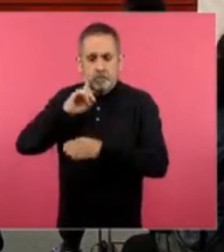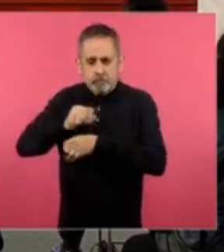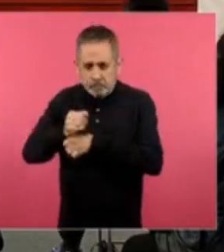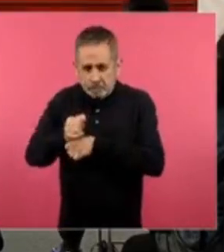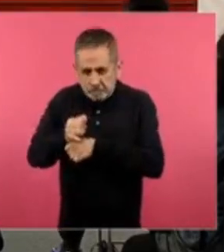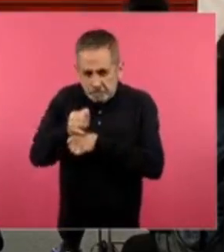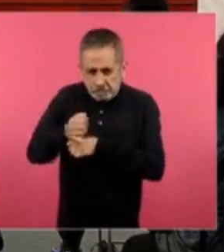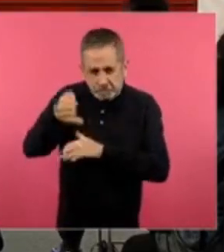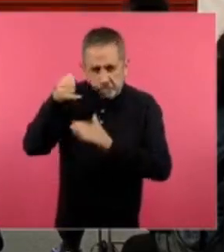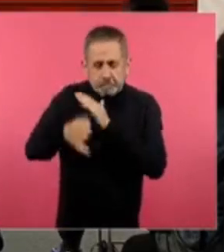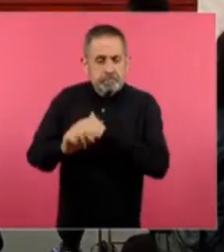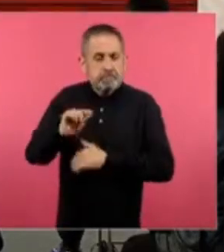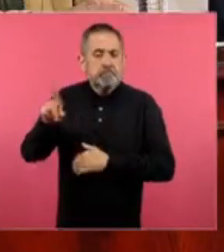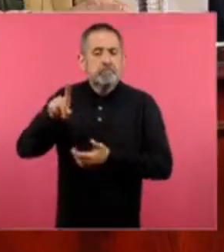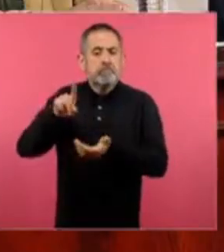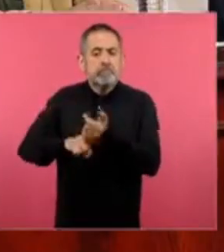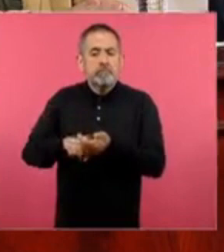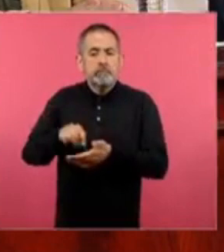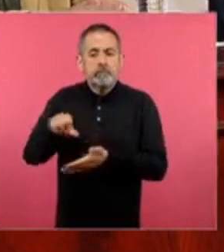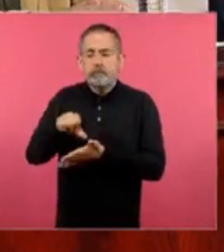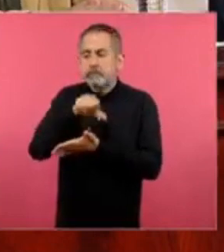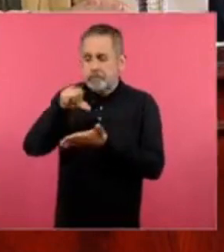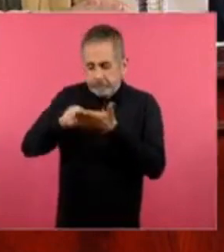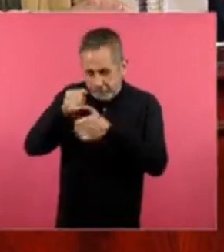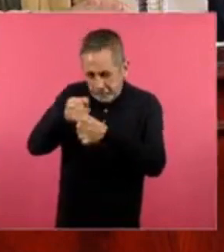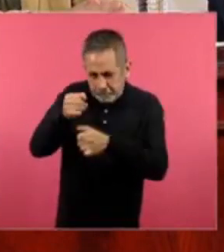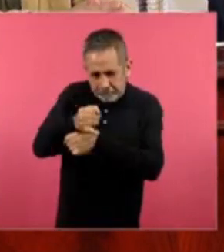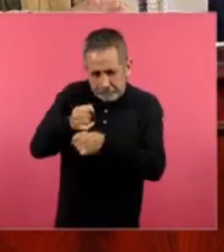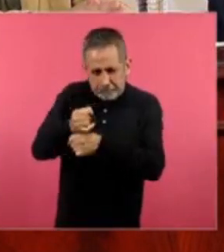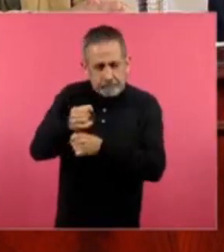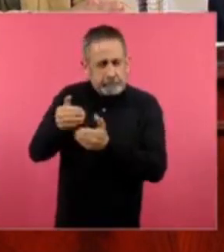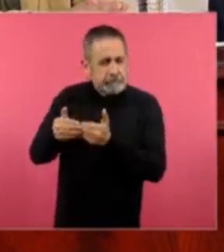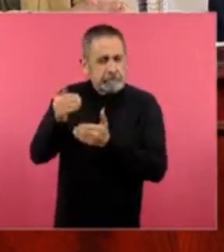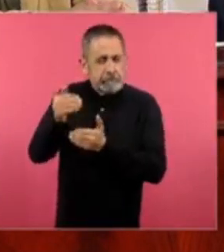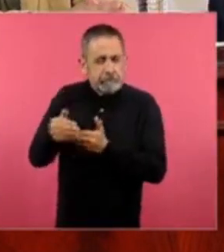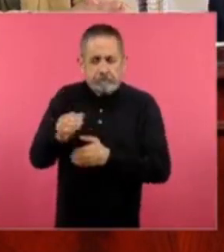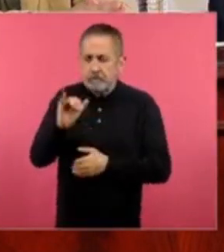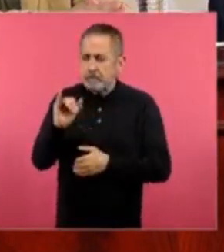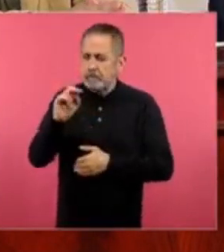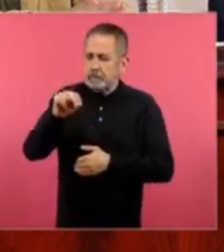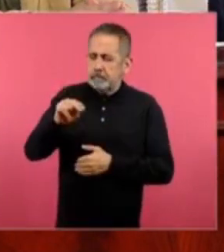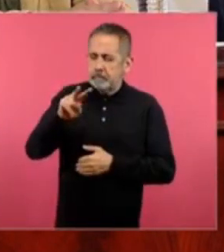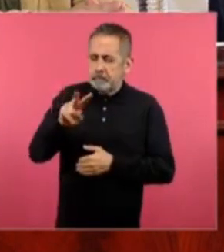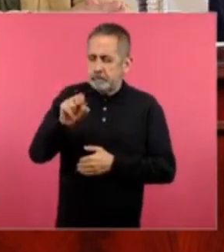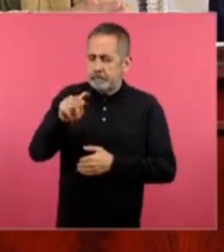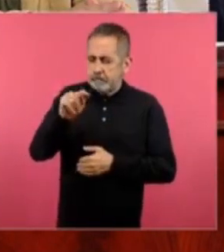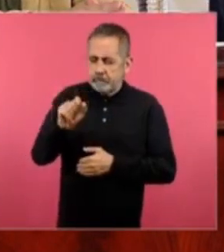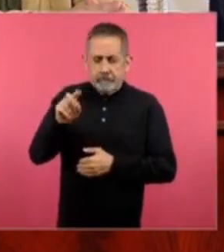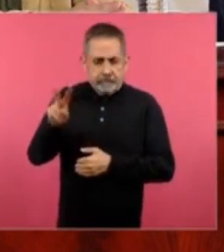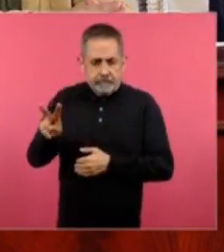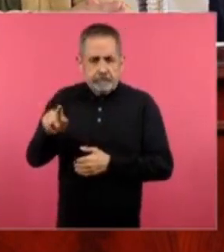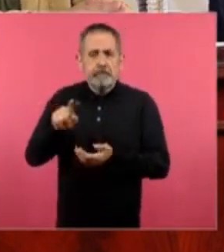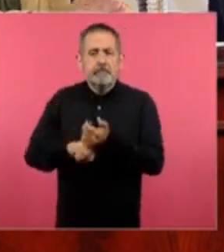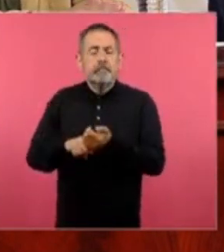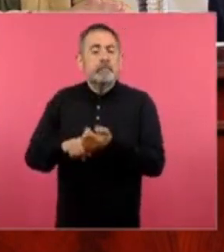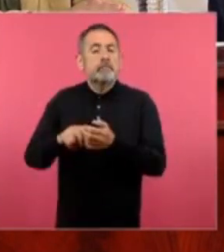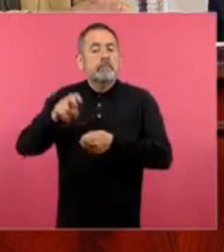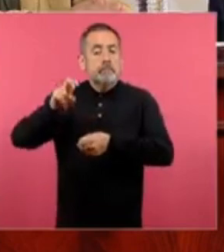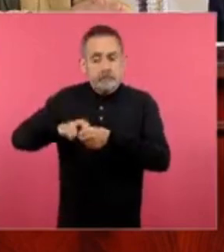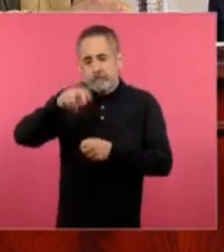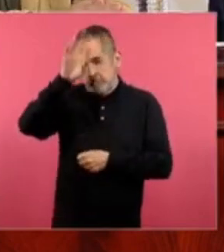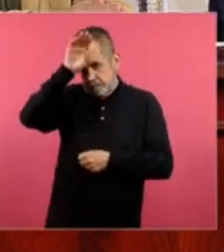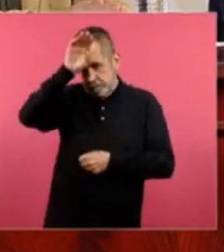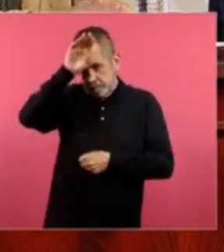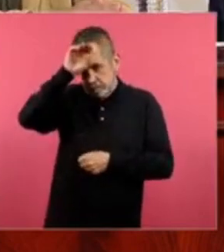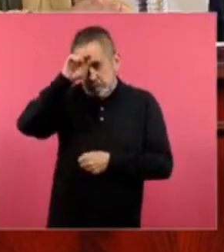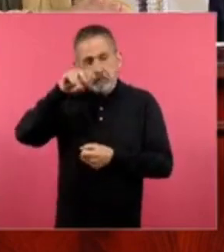investigadora del Centro de Investigación y de Estudios Avanzados CINVESTAF de la Unidad Monterrey en